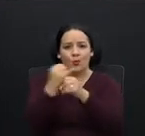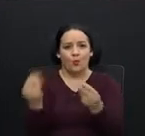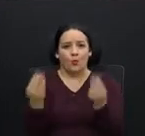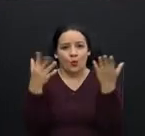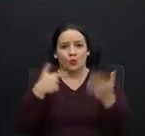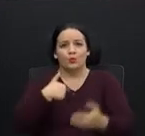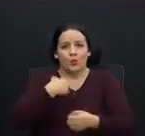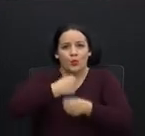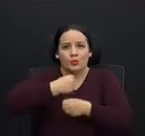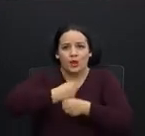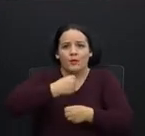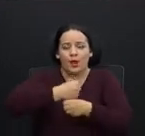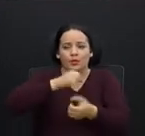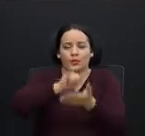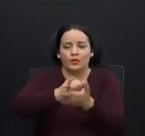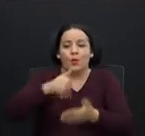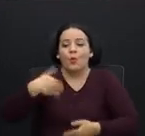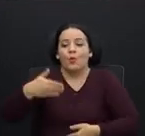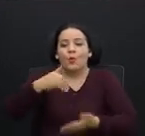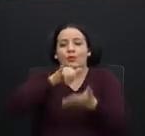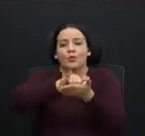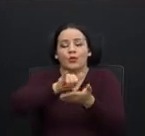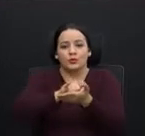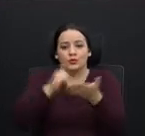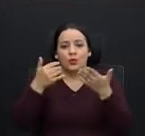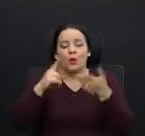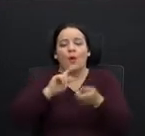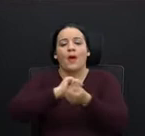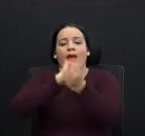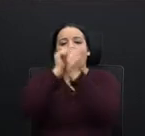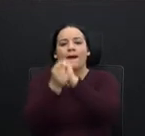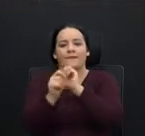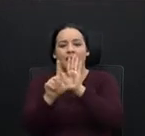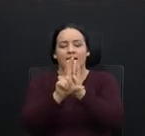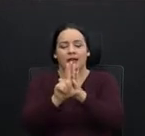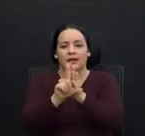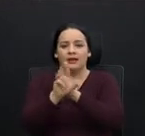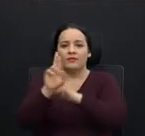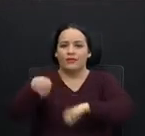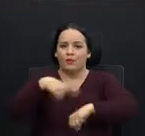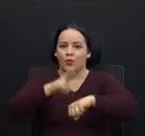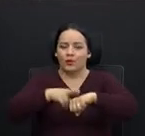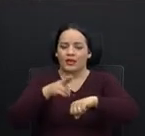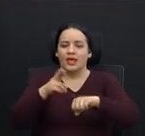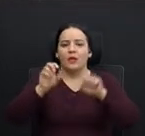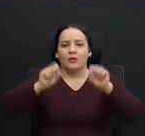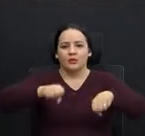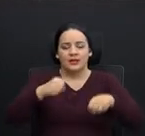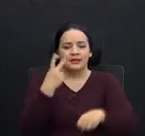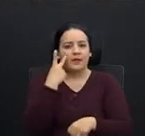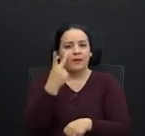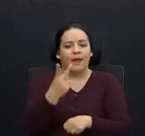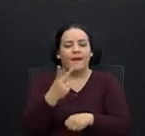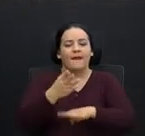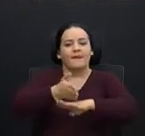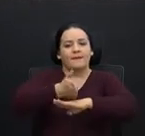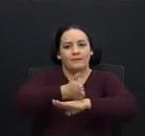en eso, y cuando esto sea ley de república posiblemente se vayan a ver algunas